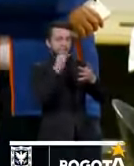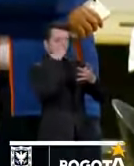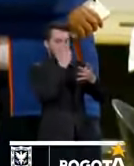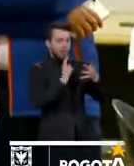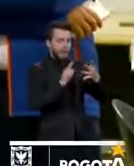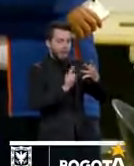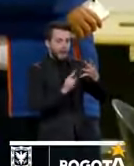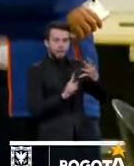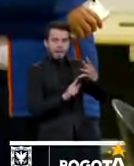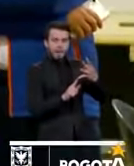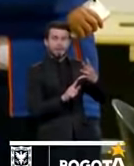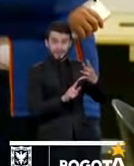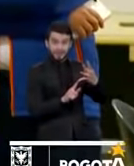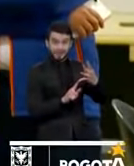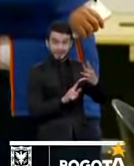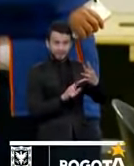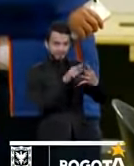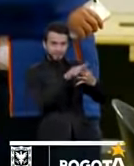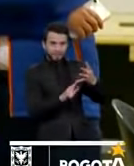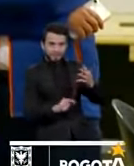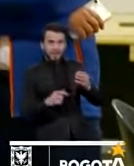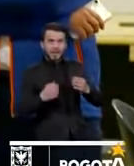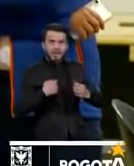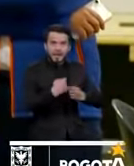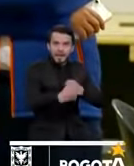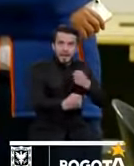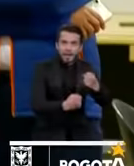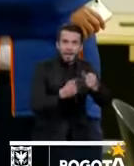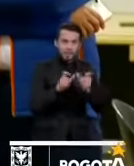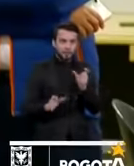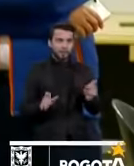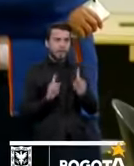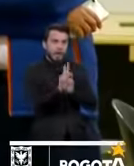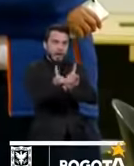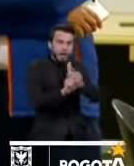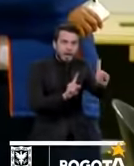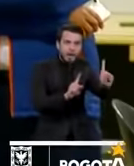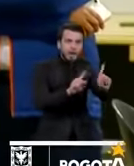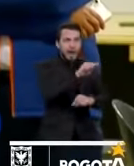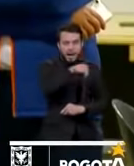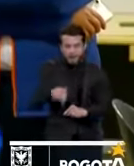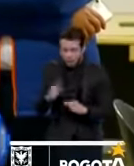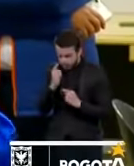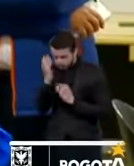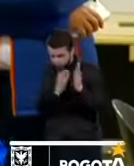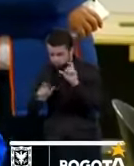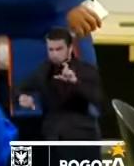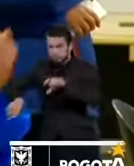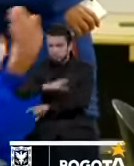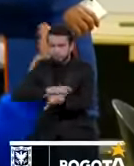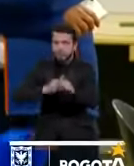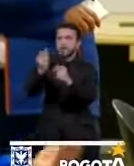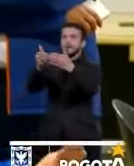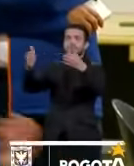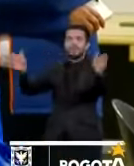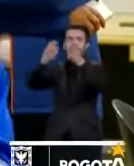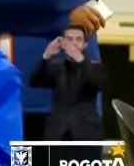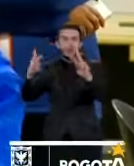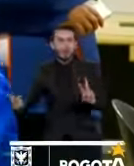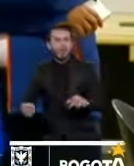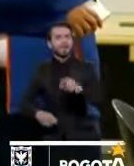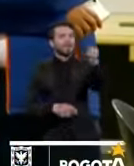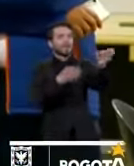personal médico, expandir la capacidad hospitalaria en Cundinamarca y de UCIS, expandir la capacidad hospitalaria en los hospitales de